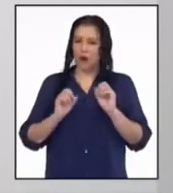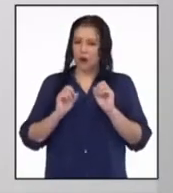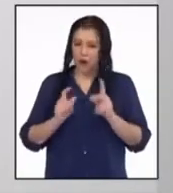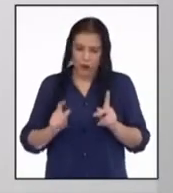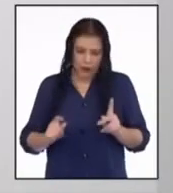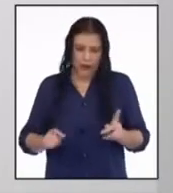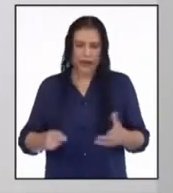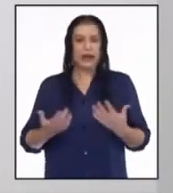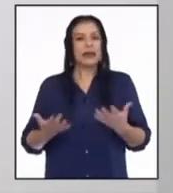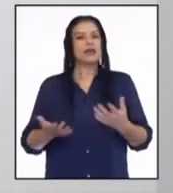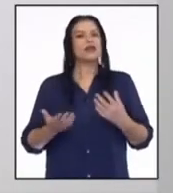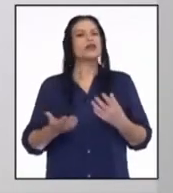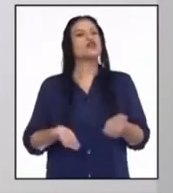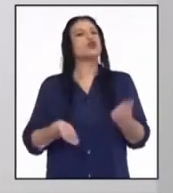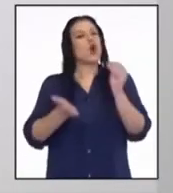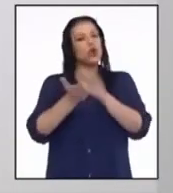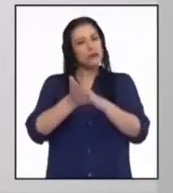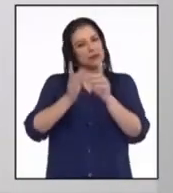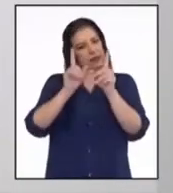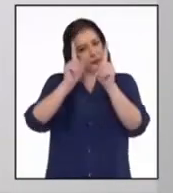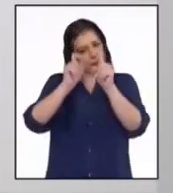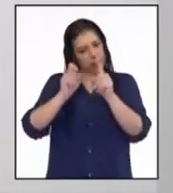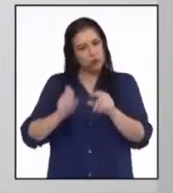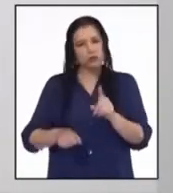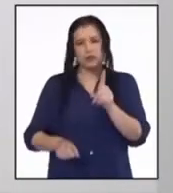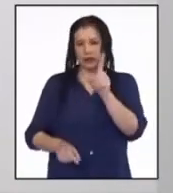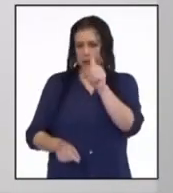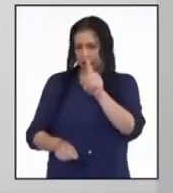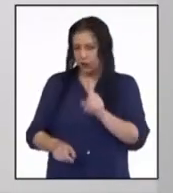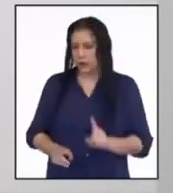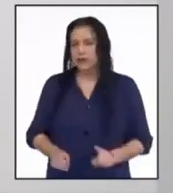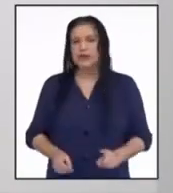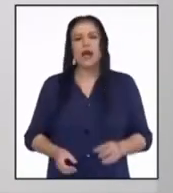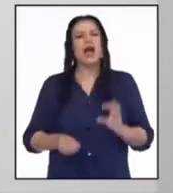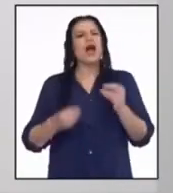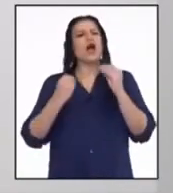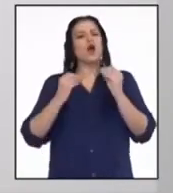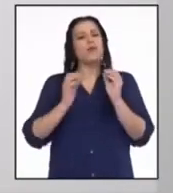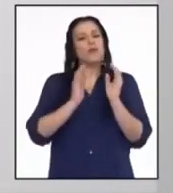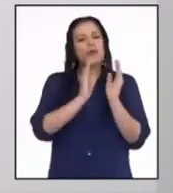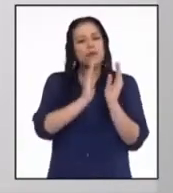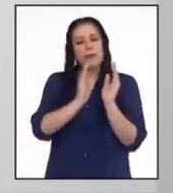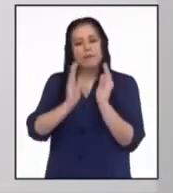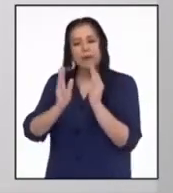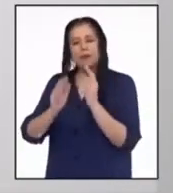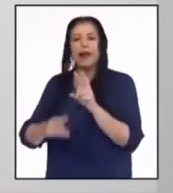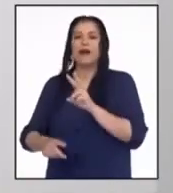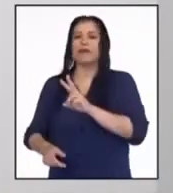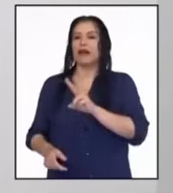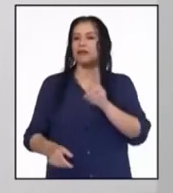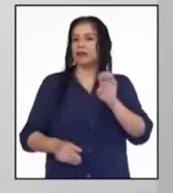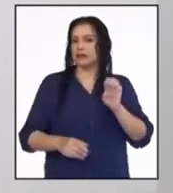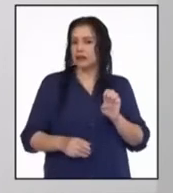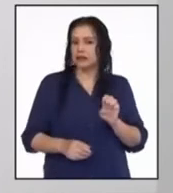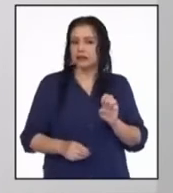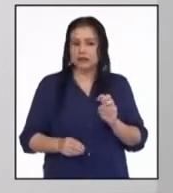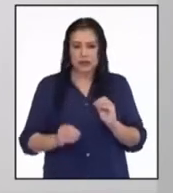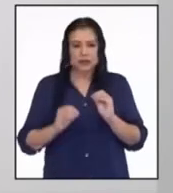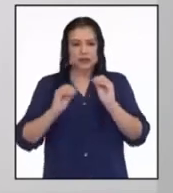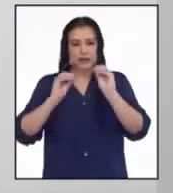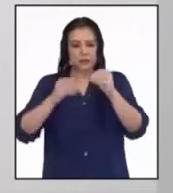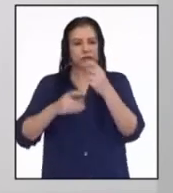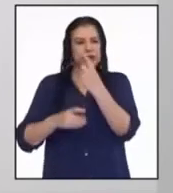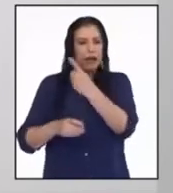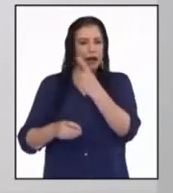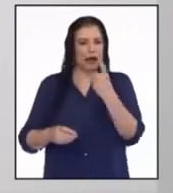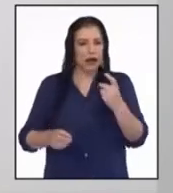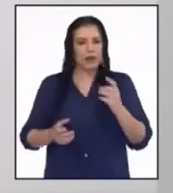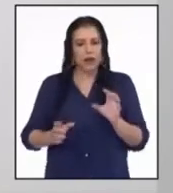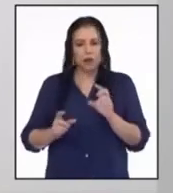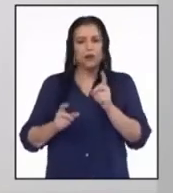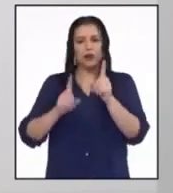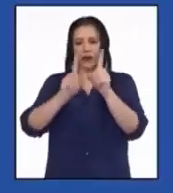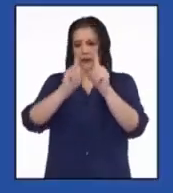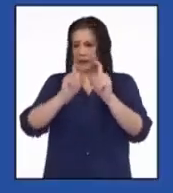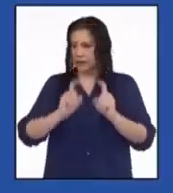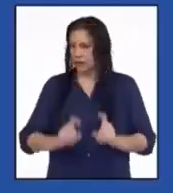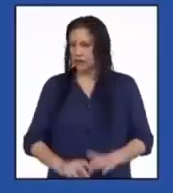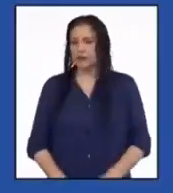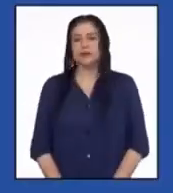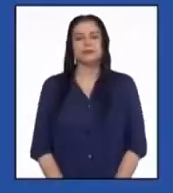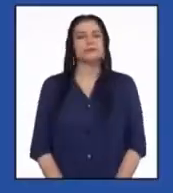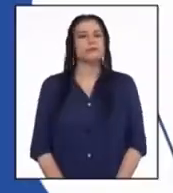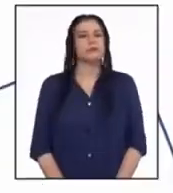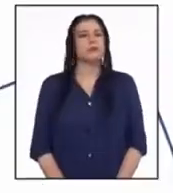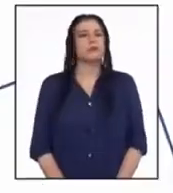Entonces, regresando a las preguntas de la encuesta, ¿cómo clasificarían la variable estadística presente en cada una de esas